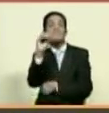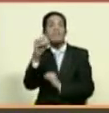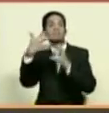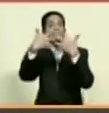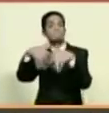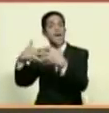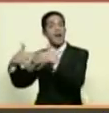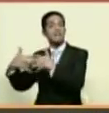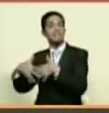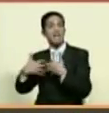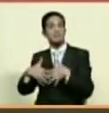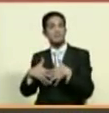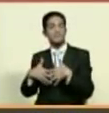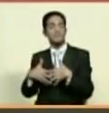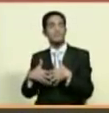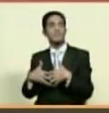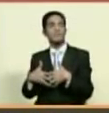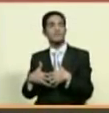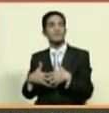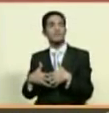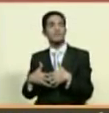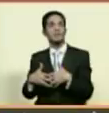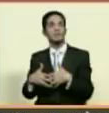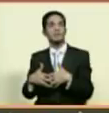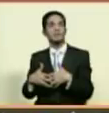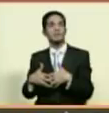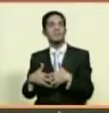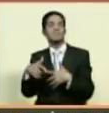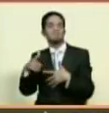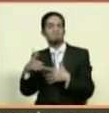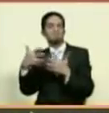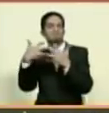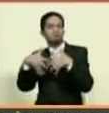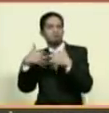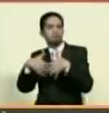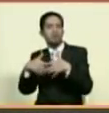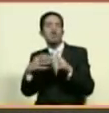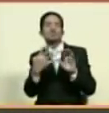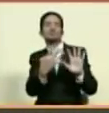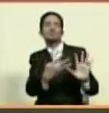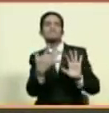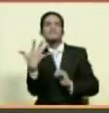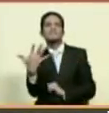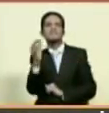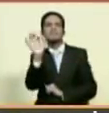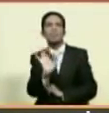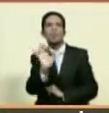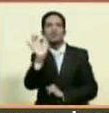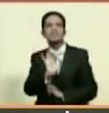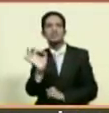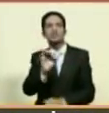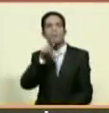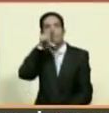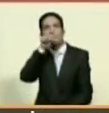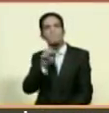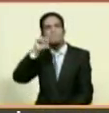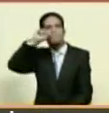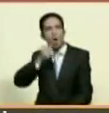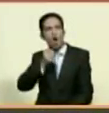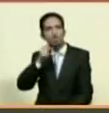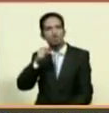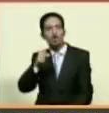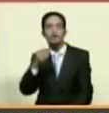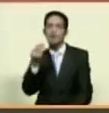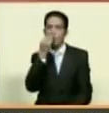que producen el 95% del pollo que consume el